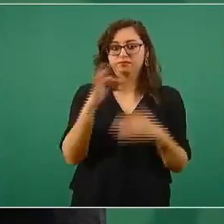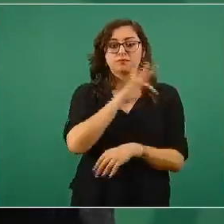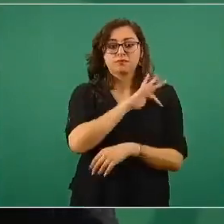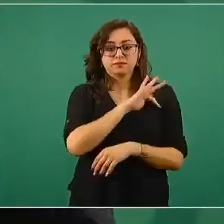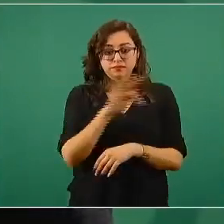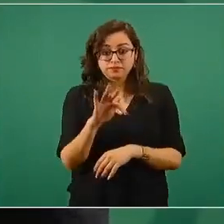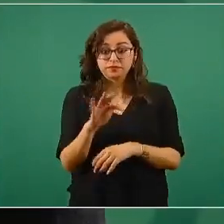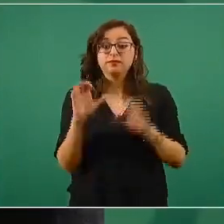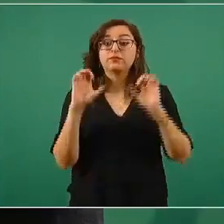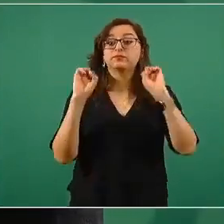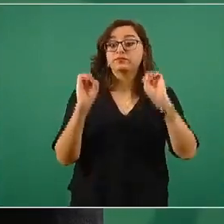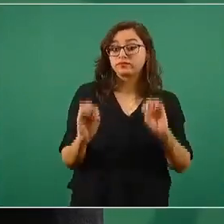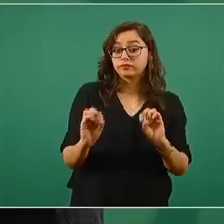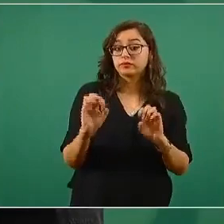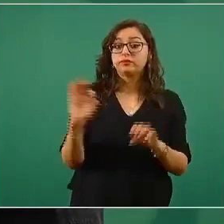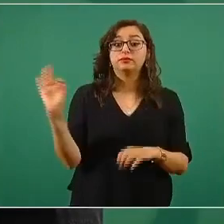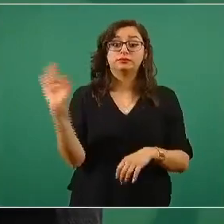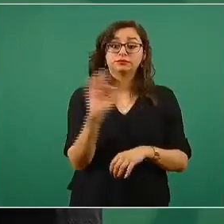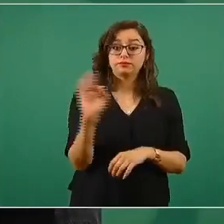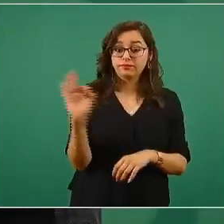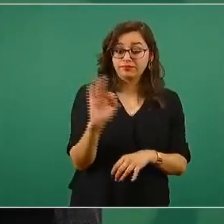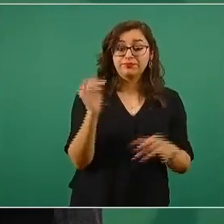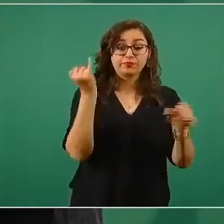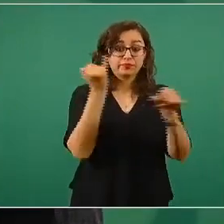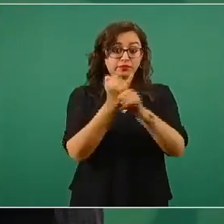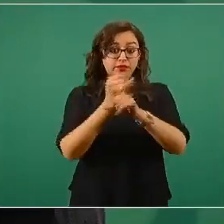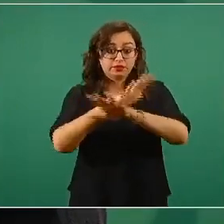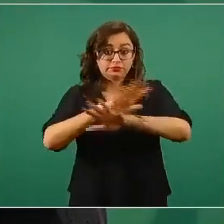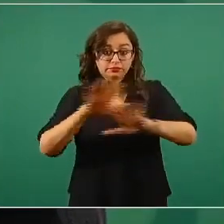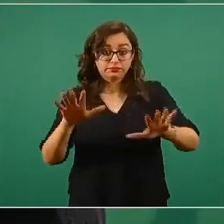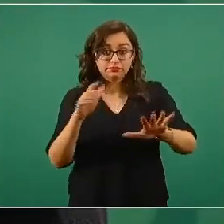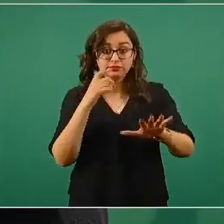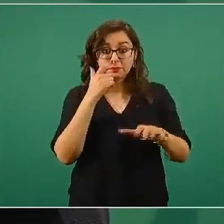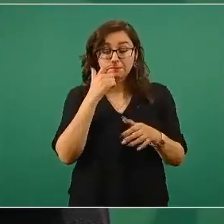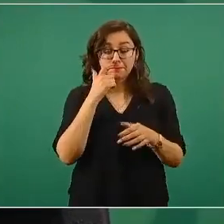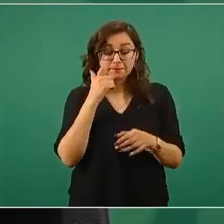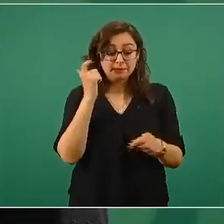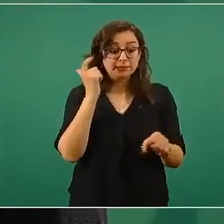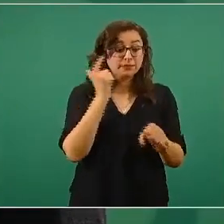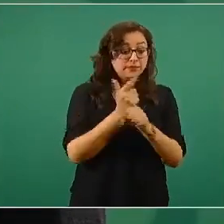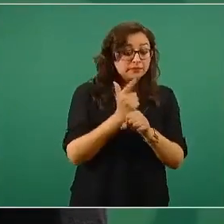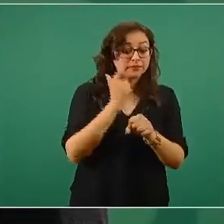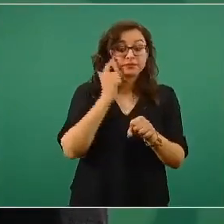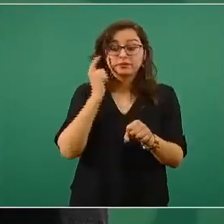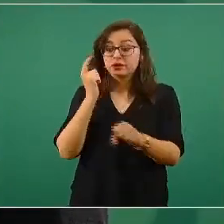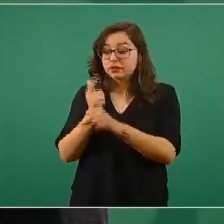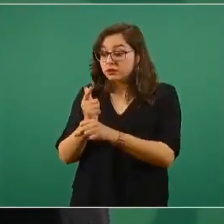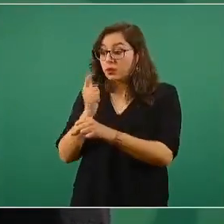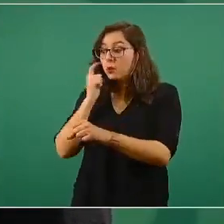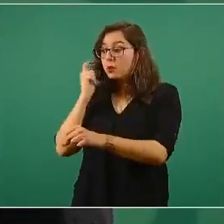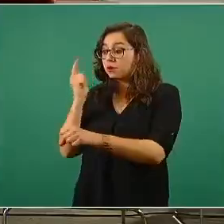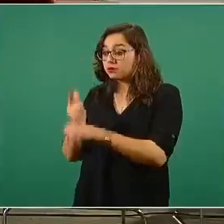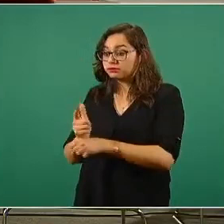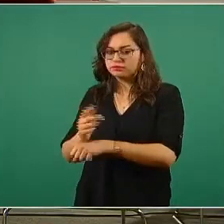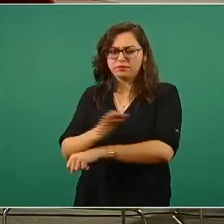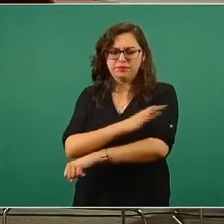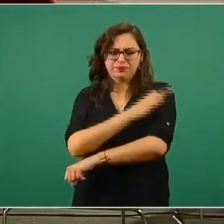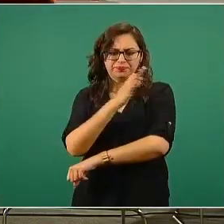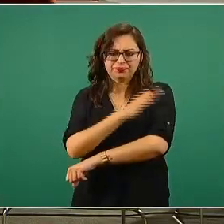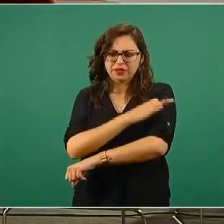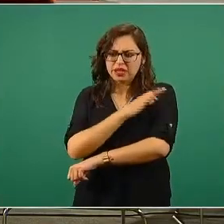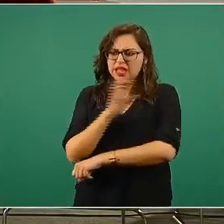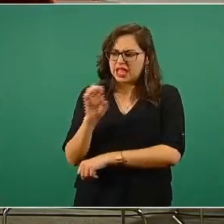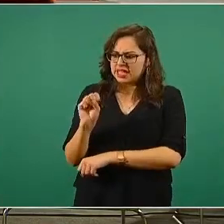algún momento, producto del análisis de esta información, se empieza a descubrir que alguna vacuna está produciendo